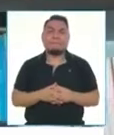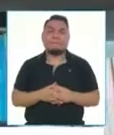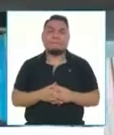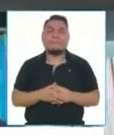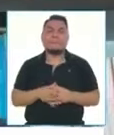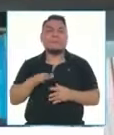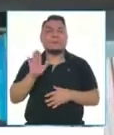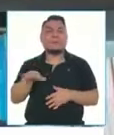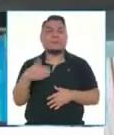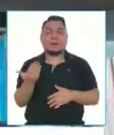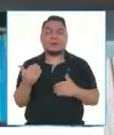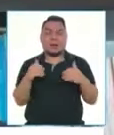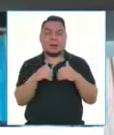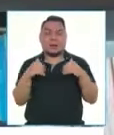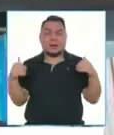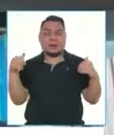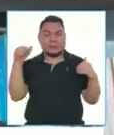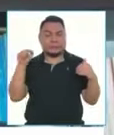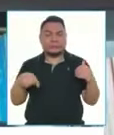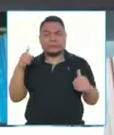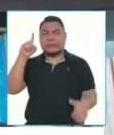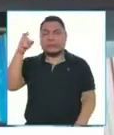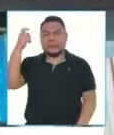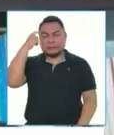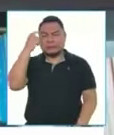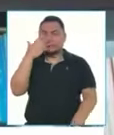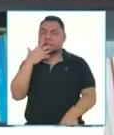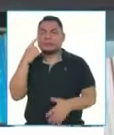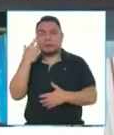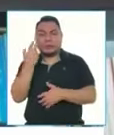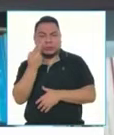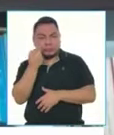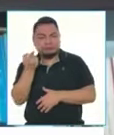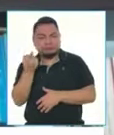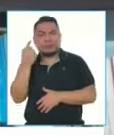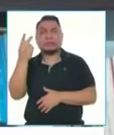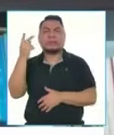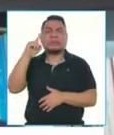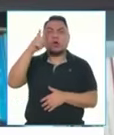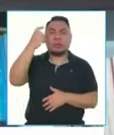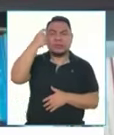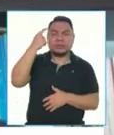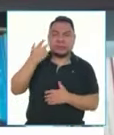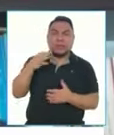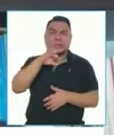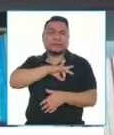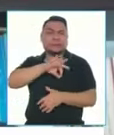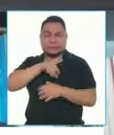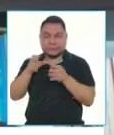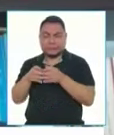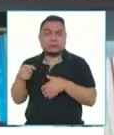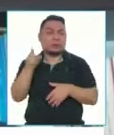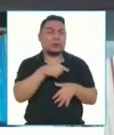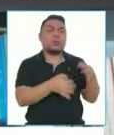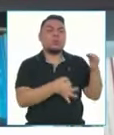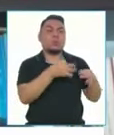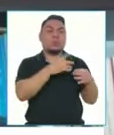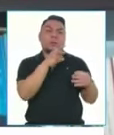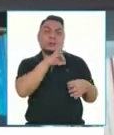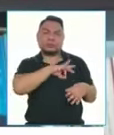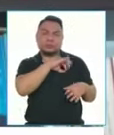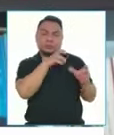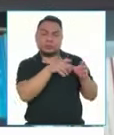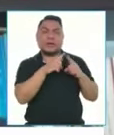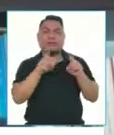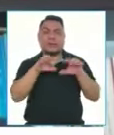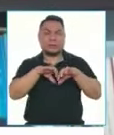Hay que separar el interés político del interés técnico-jurídico. En este caso, políticamente hay personas que de